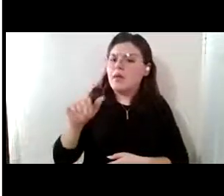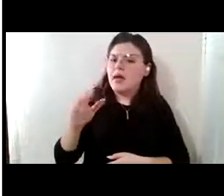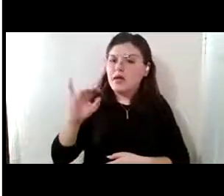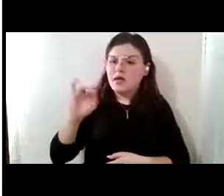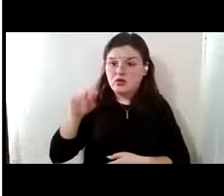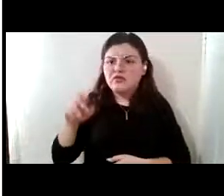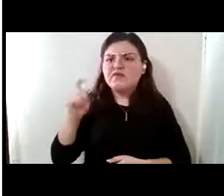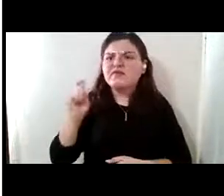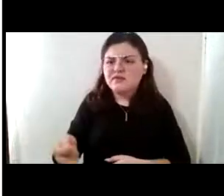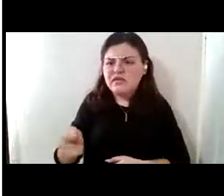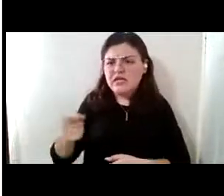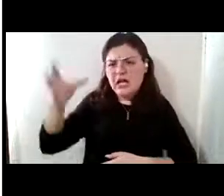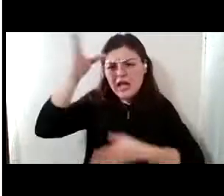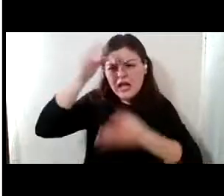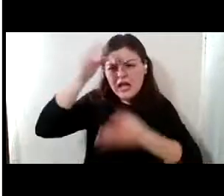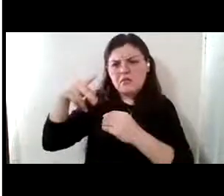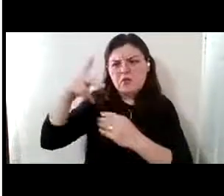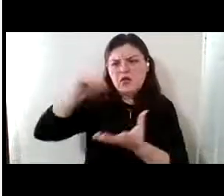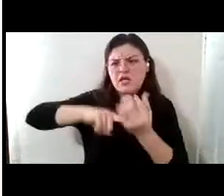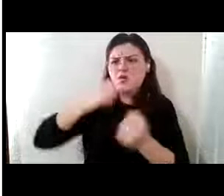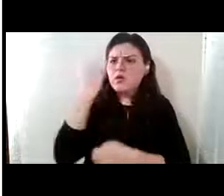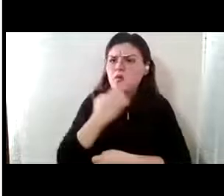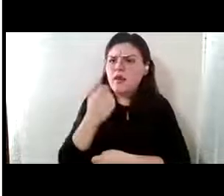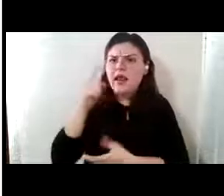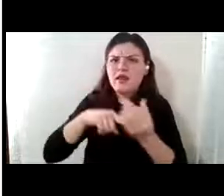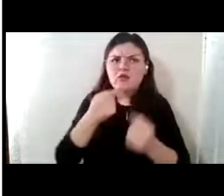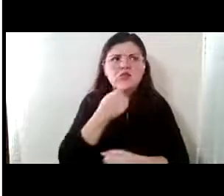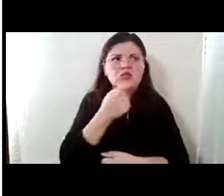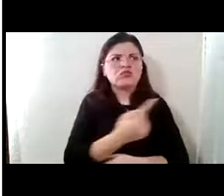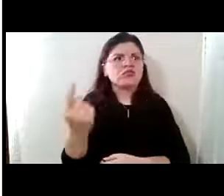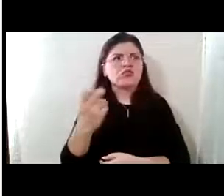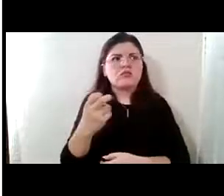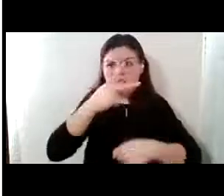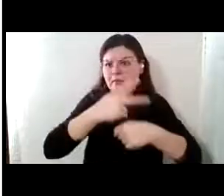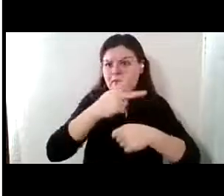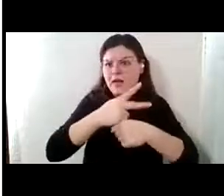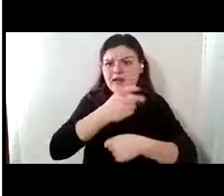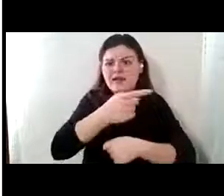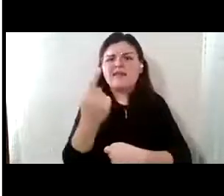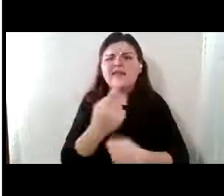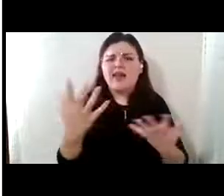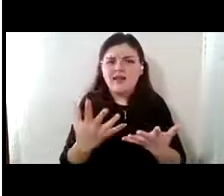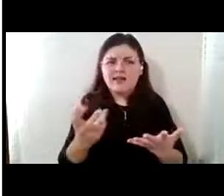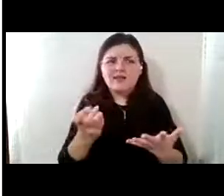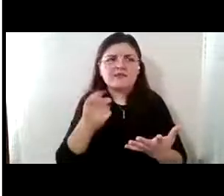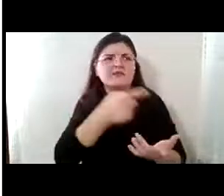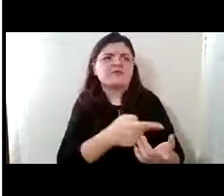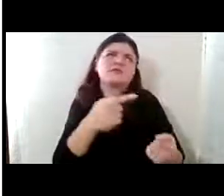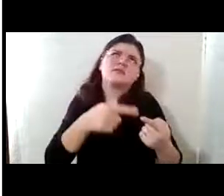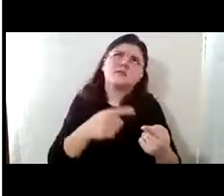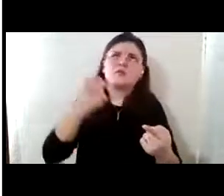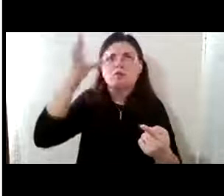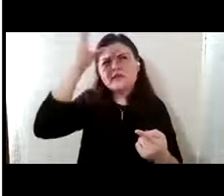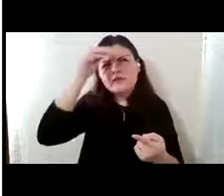escuela, ¿qué hacen? ¿Qué hacen los niños y niñas de primaria? ¿Qué es lo que se les enseña? Sí, pues en formación todo